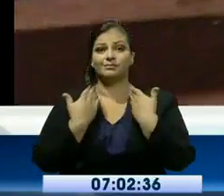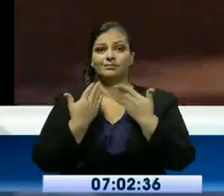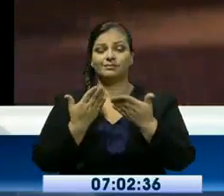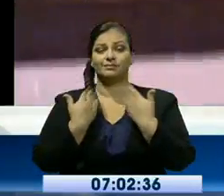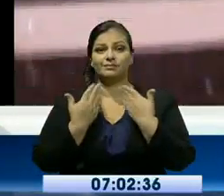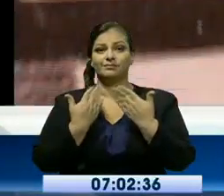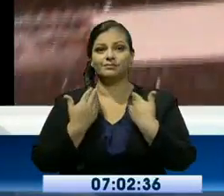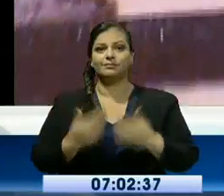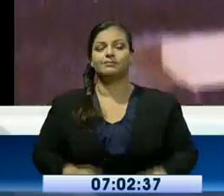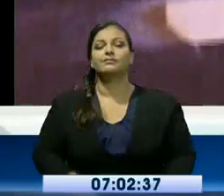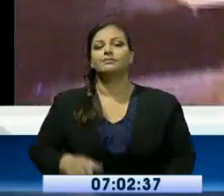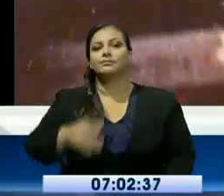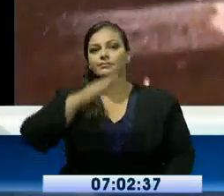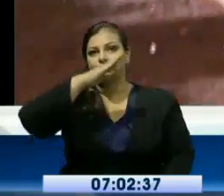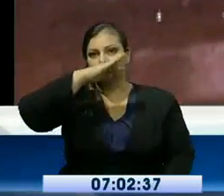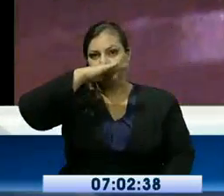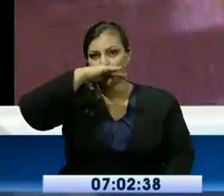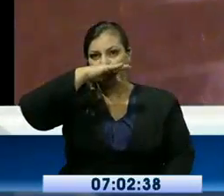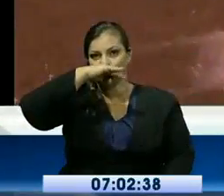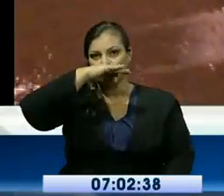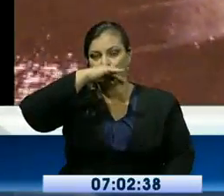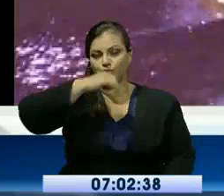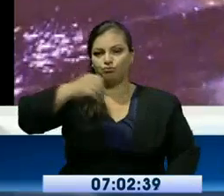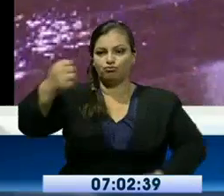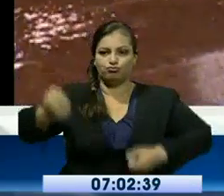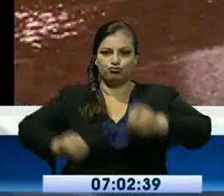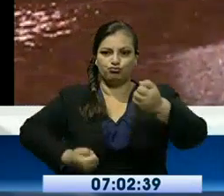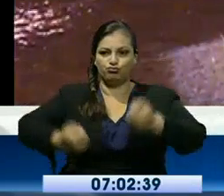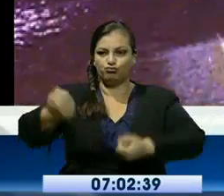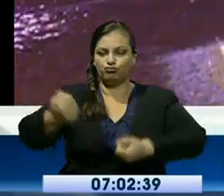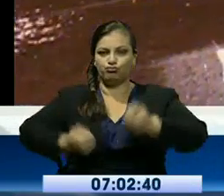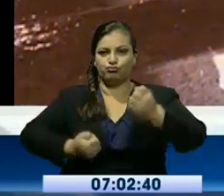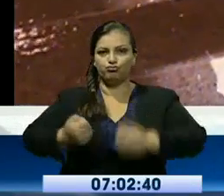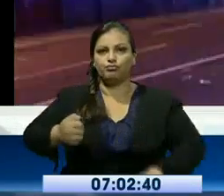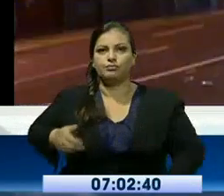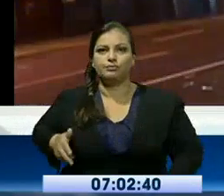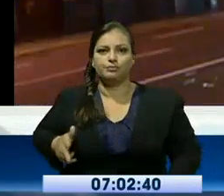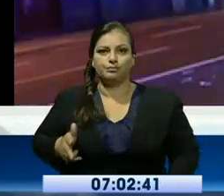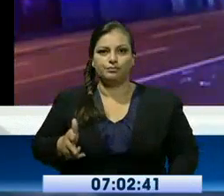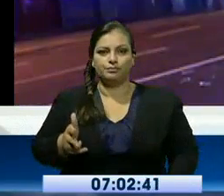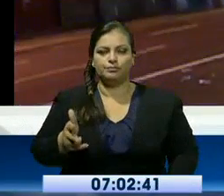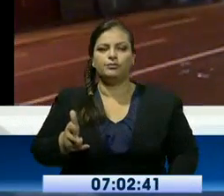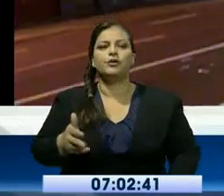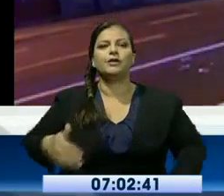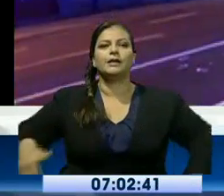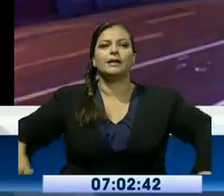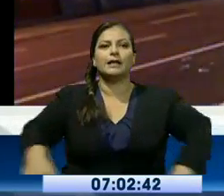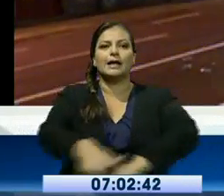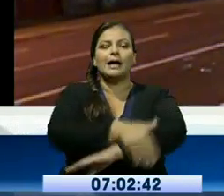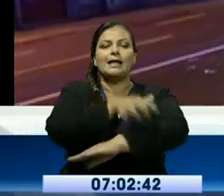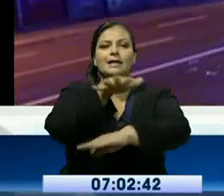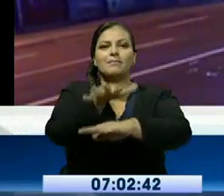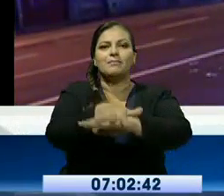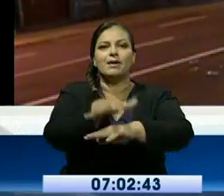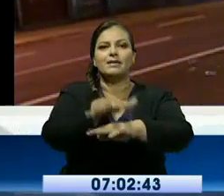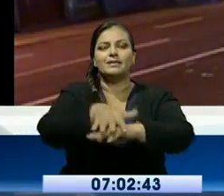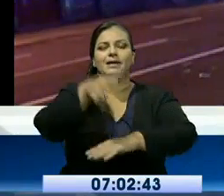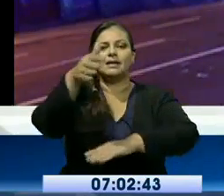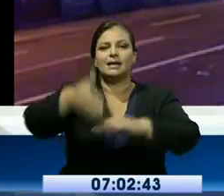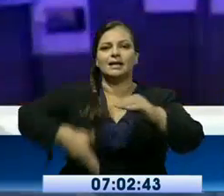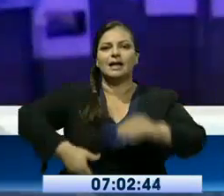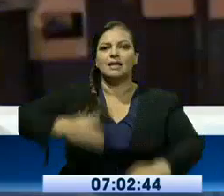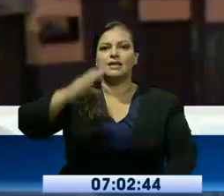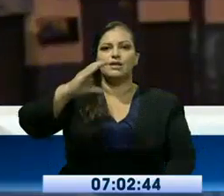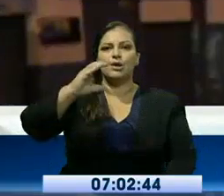remarcaba los pasos cebras y demás señalizaciones en la avenida machala y colombia en el centro de la